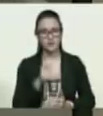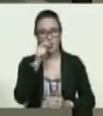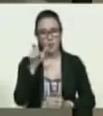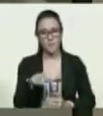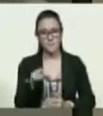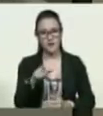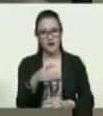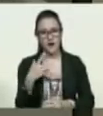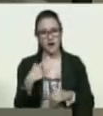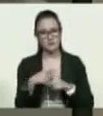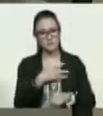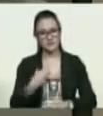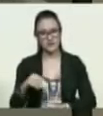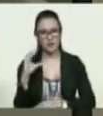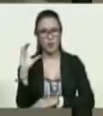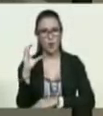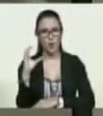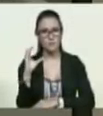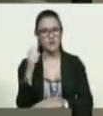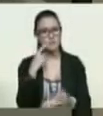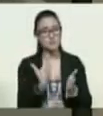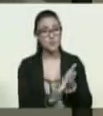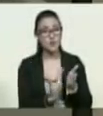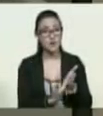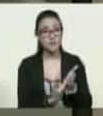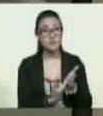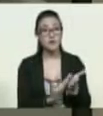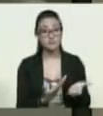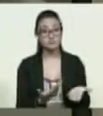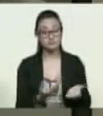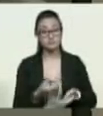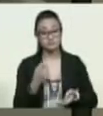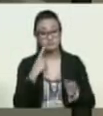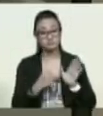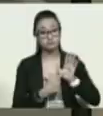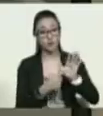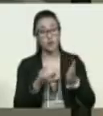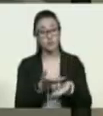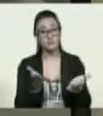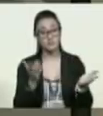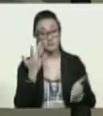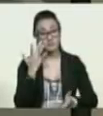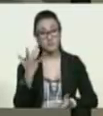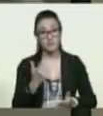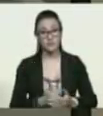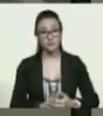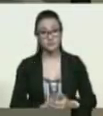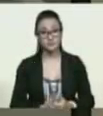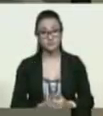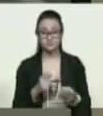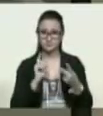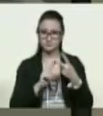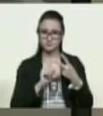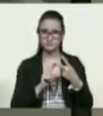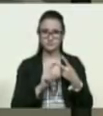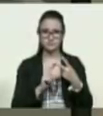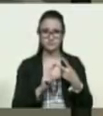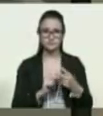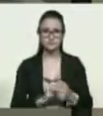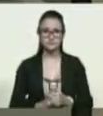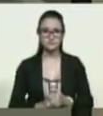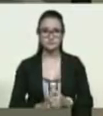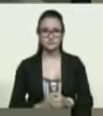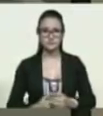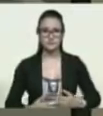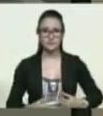en lo ocurrido, y cuándo esas pruebas, si tienen previsto darlas a conocer al público. En segundo término, me gustaría conocer también